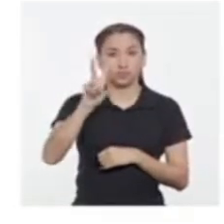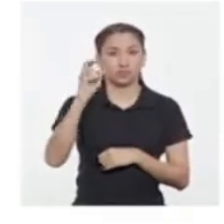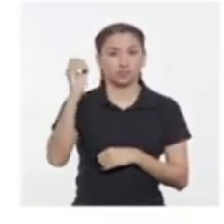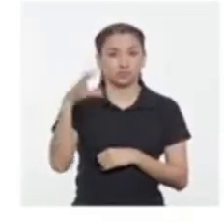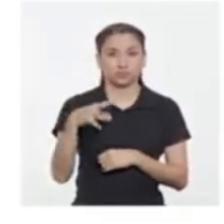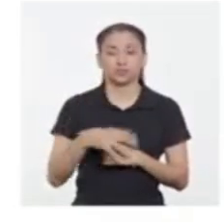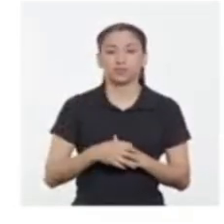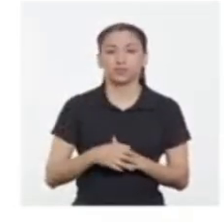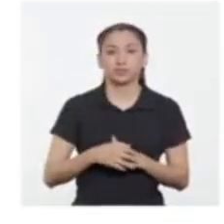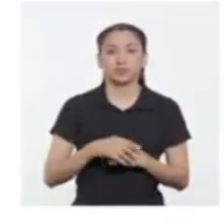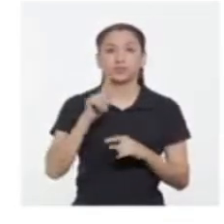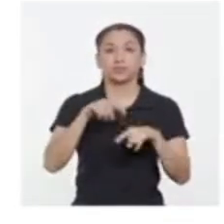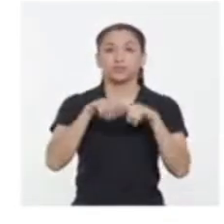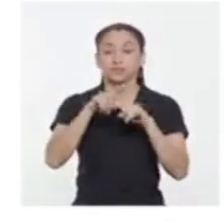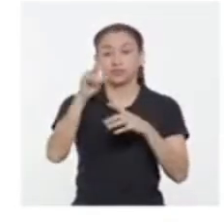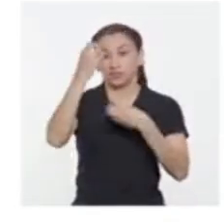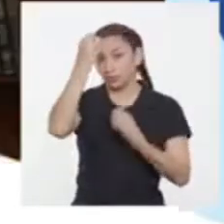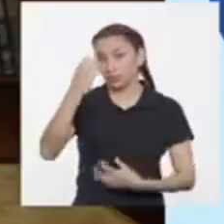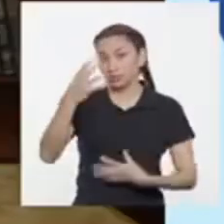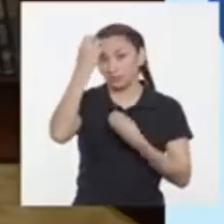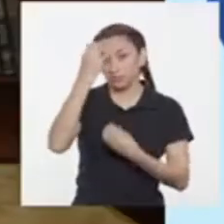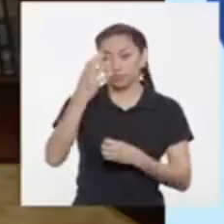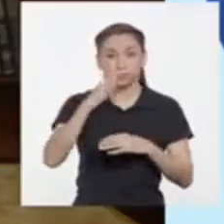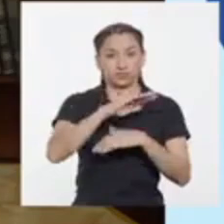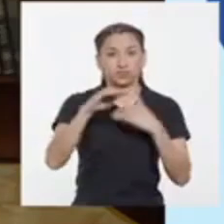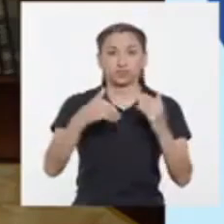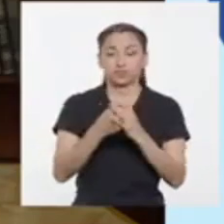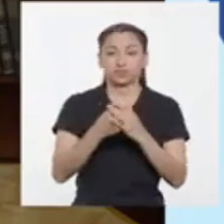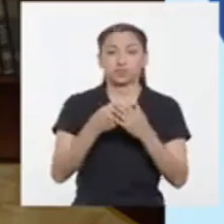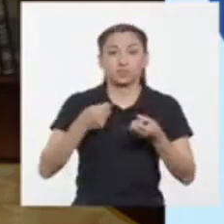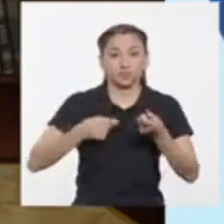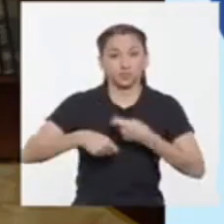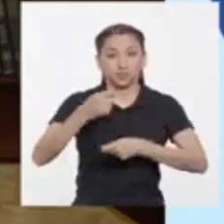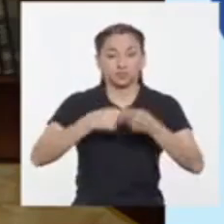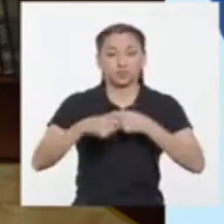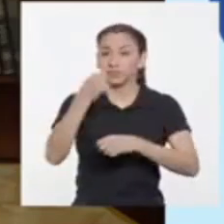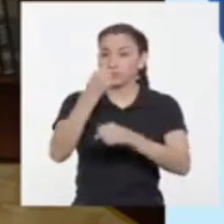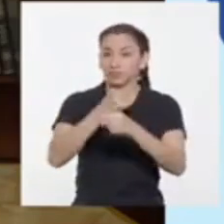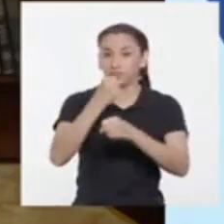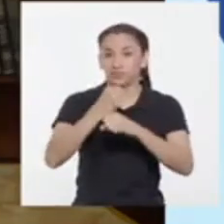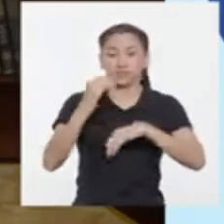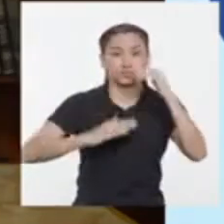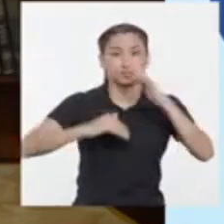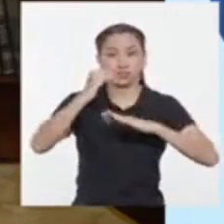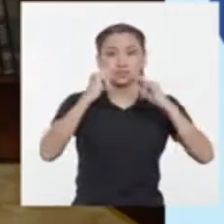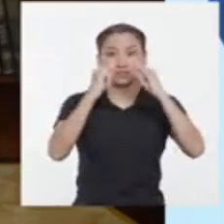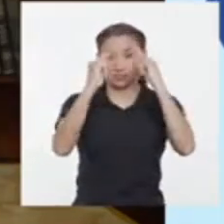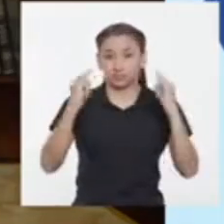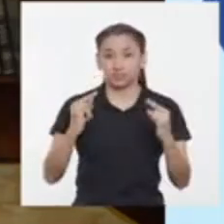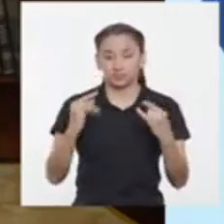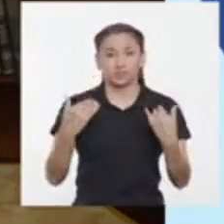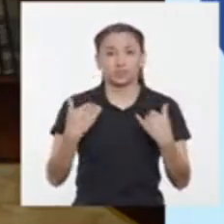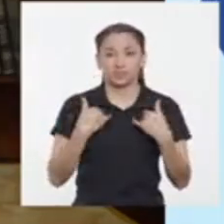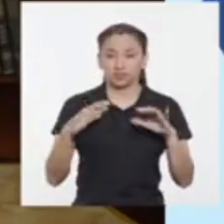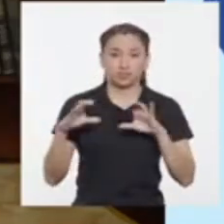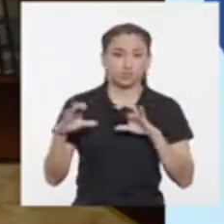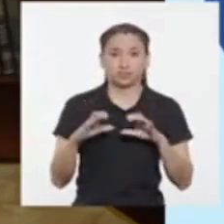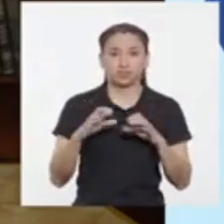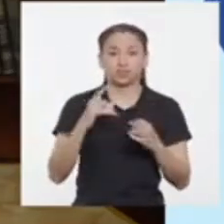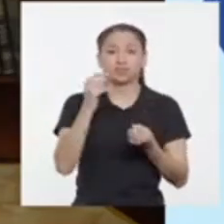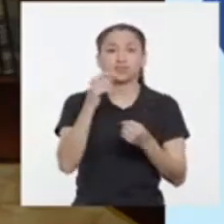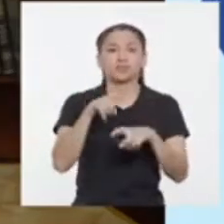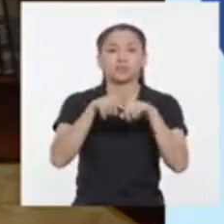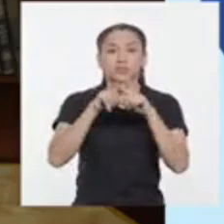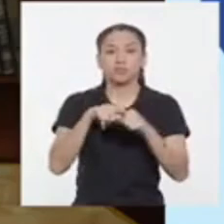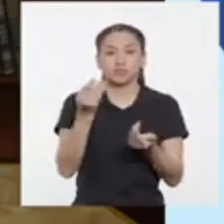1.050,2 soles. Según la información, la estimación del potencial de producción de los cultivos en el fitotoldo se realiza en